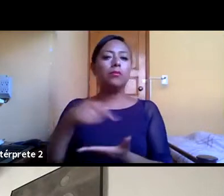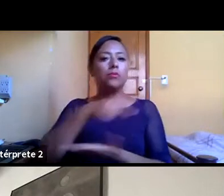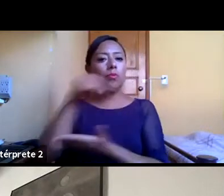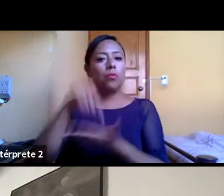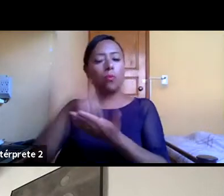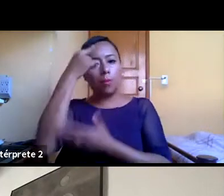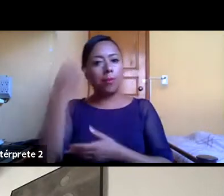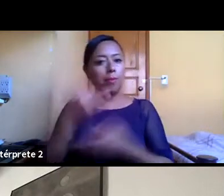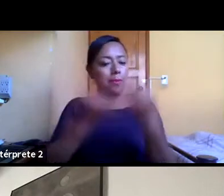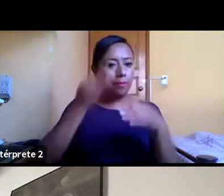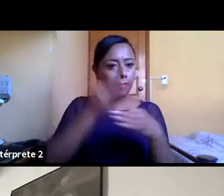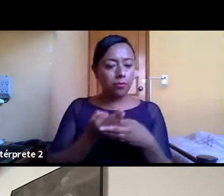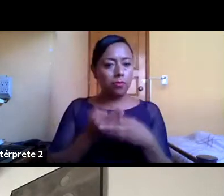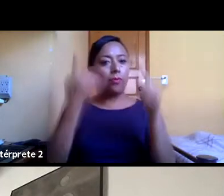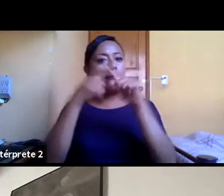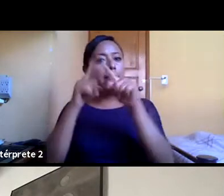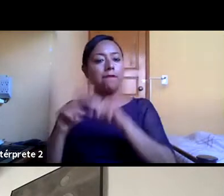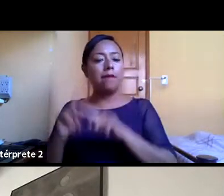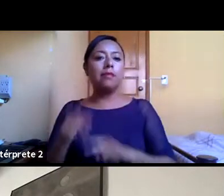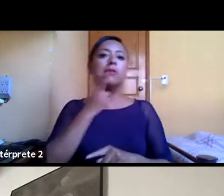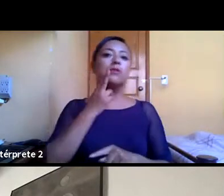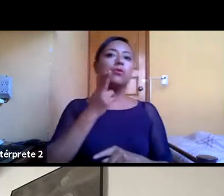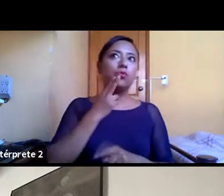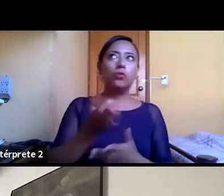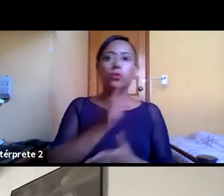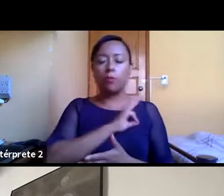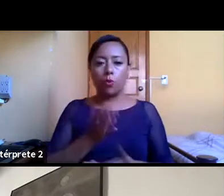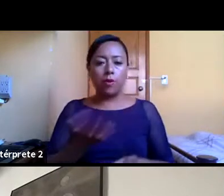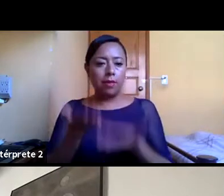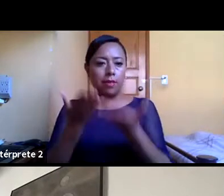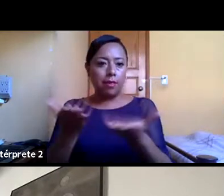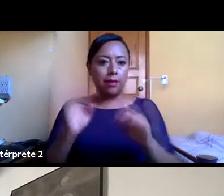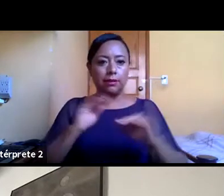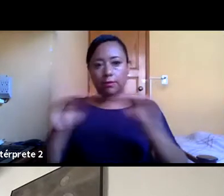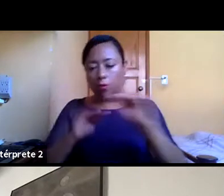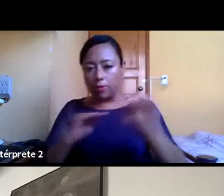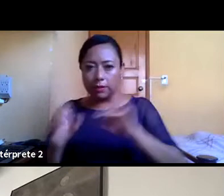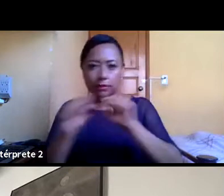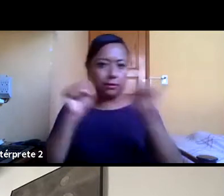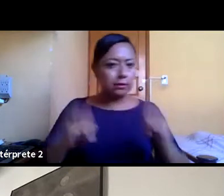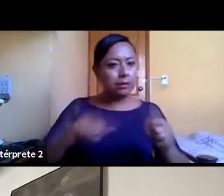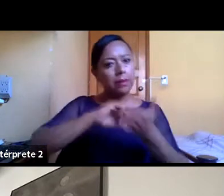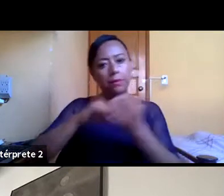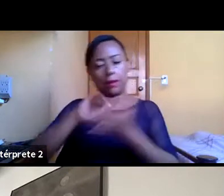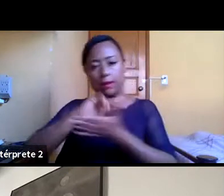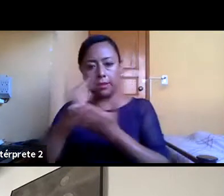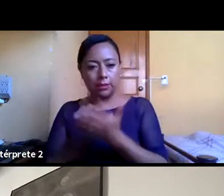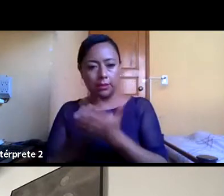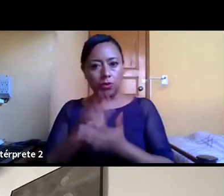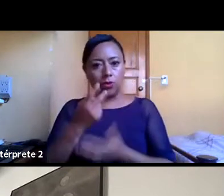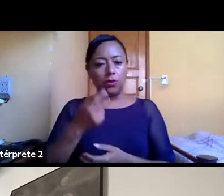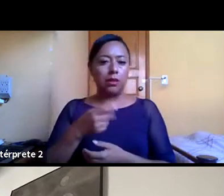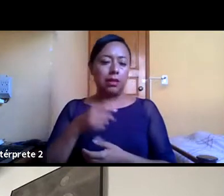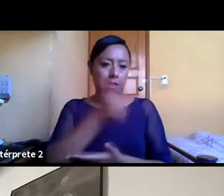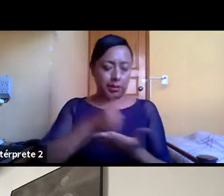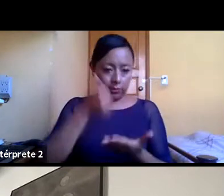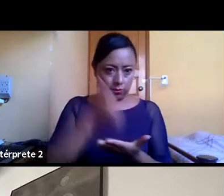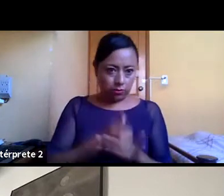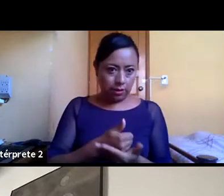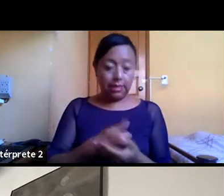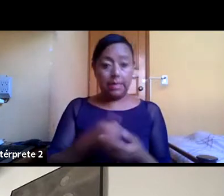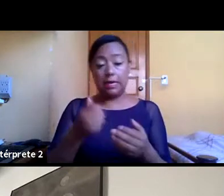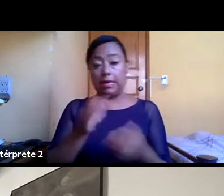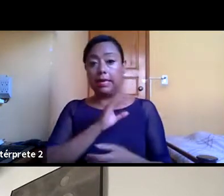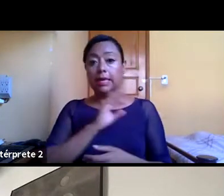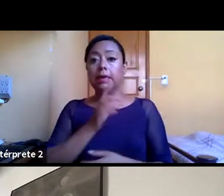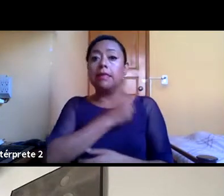los distintos usos que se le puede dar, movilidad, tiempo libre, su vinculación con el sistema de planeación de la ciudad, cómo debe de abonar hacia la construcción